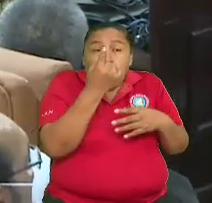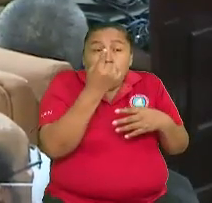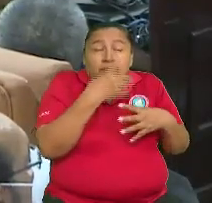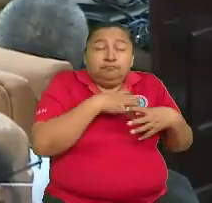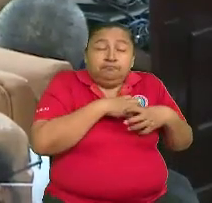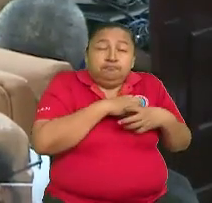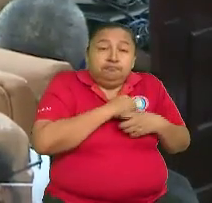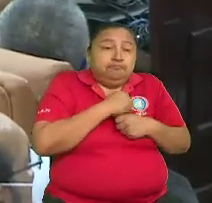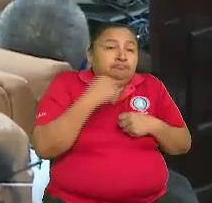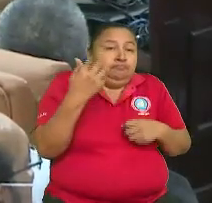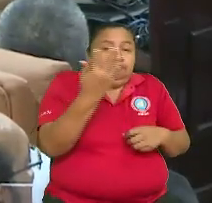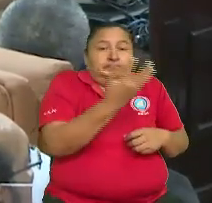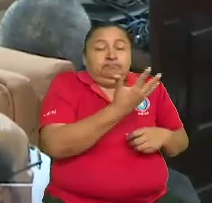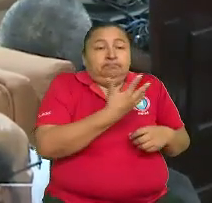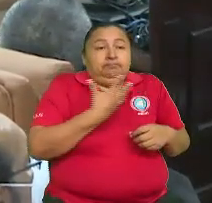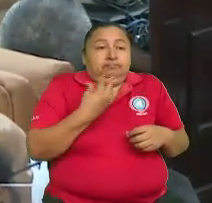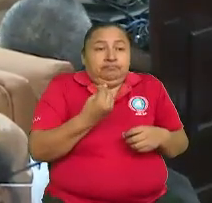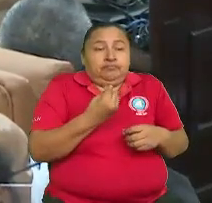a todos,